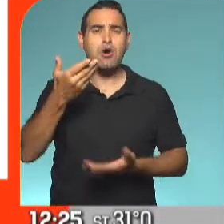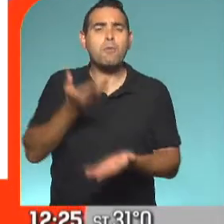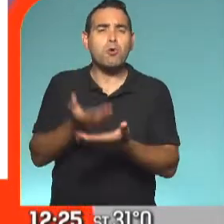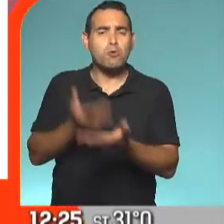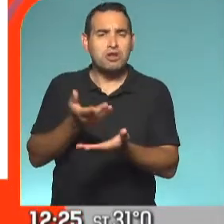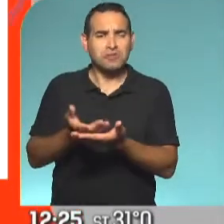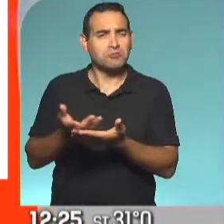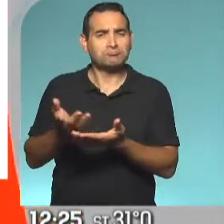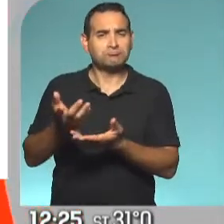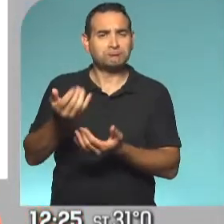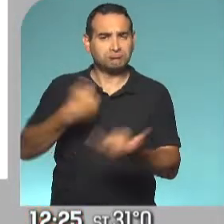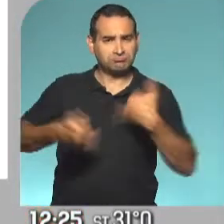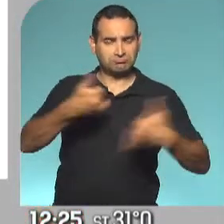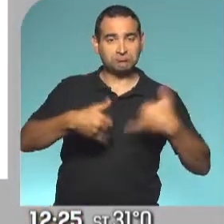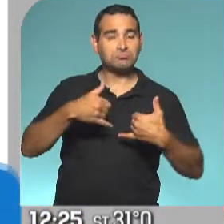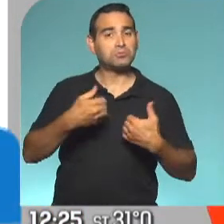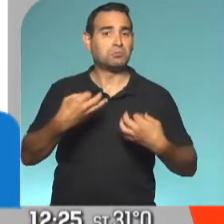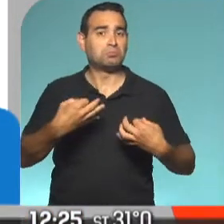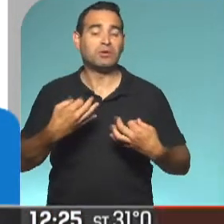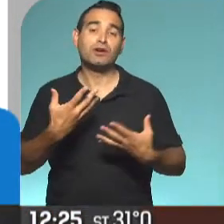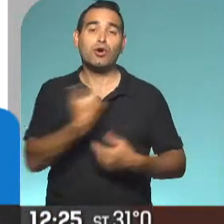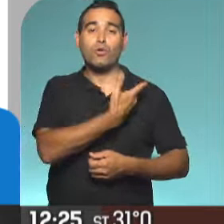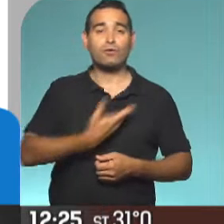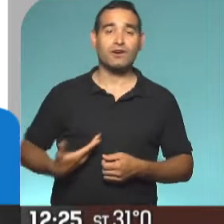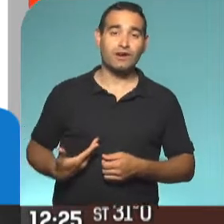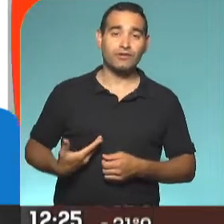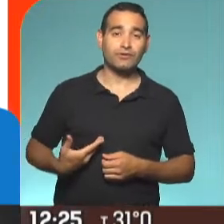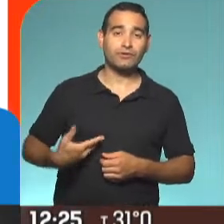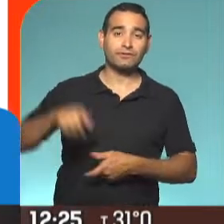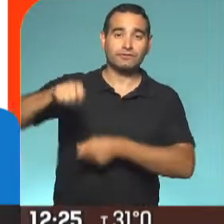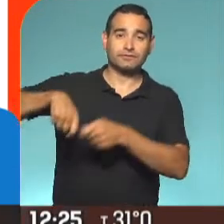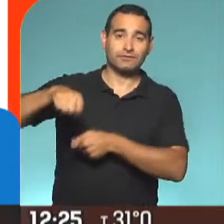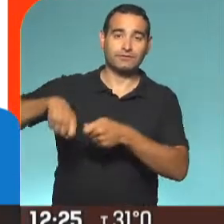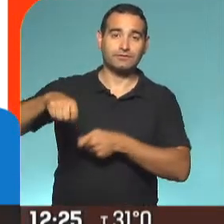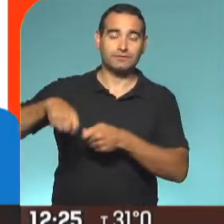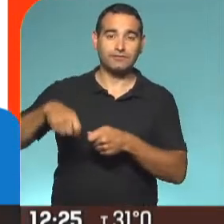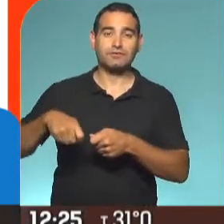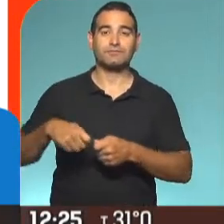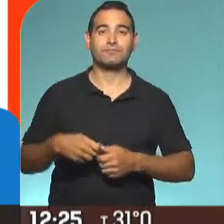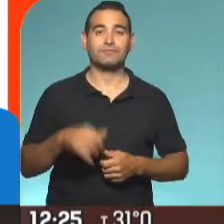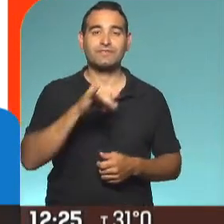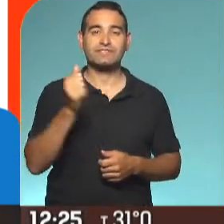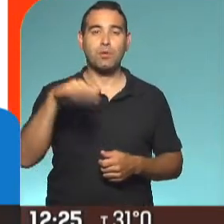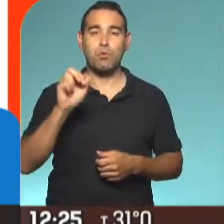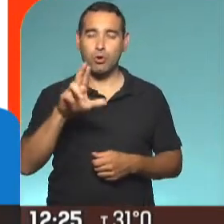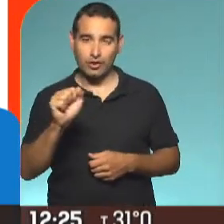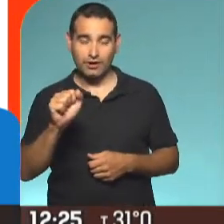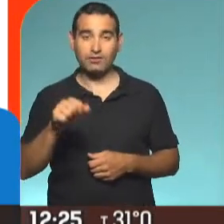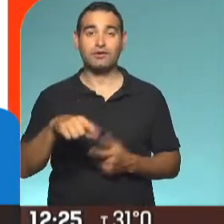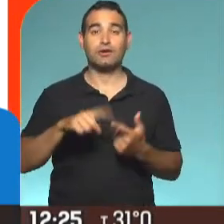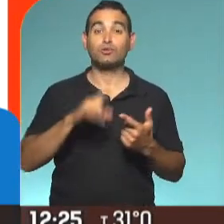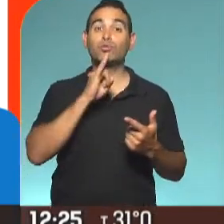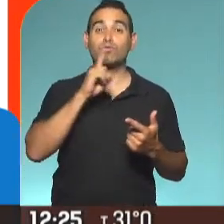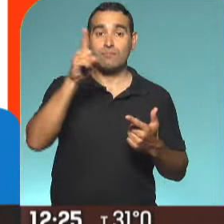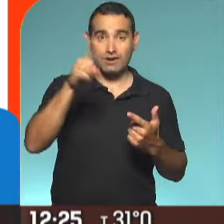visto bueno, en principio, del gobernador de Santiago del Estero, Gerardo Zamora, el propio de